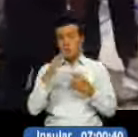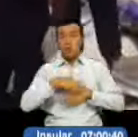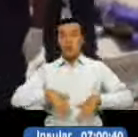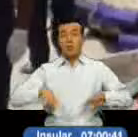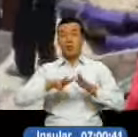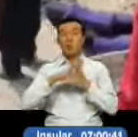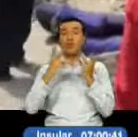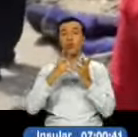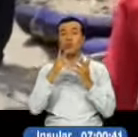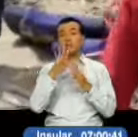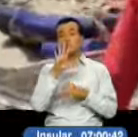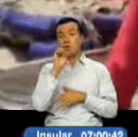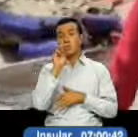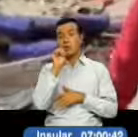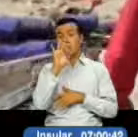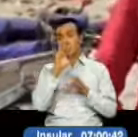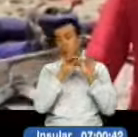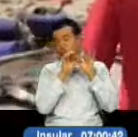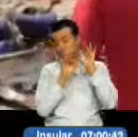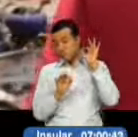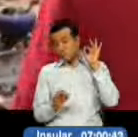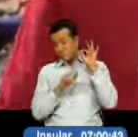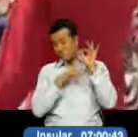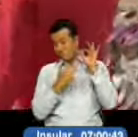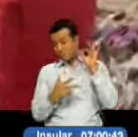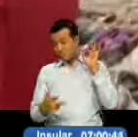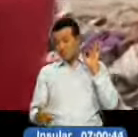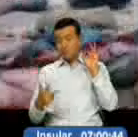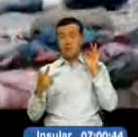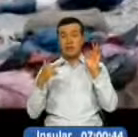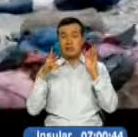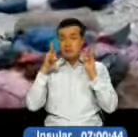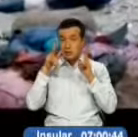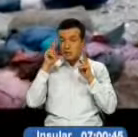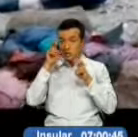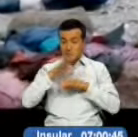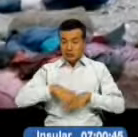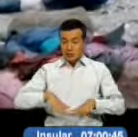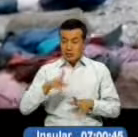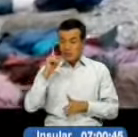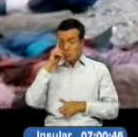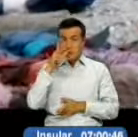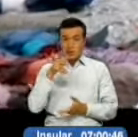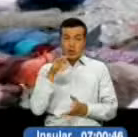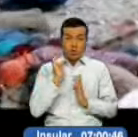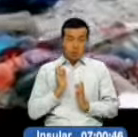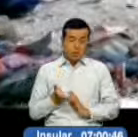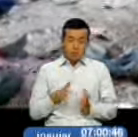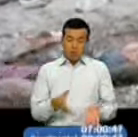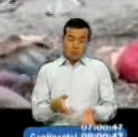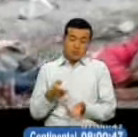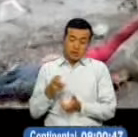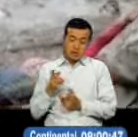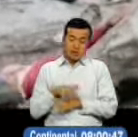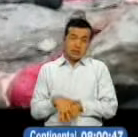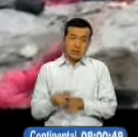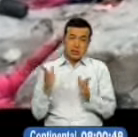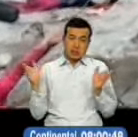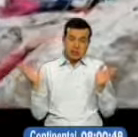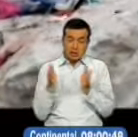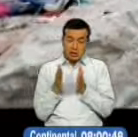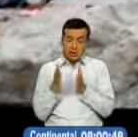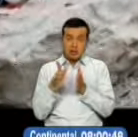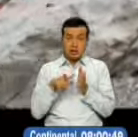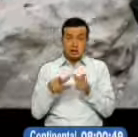calzada y cayó por más de 50 metros. El acceso de los equipos de socorro se dificulta hasta la zona para sacar a los cadáveres por la estrechez de la carretera en la